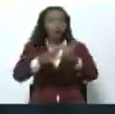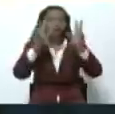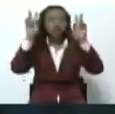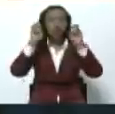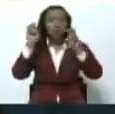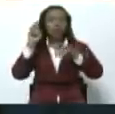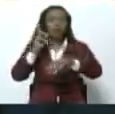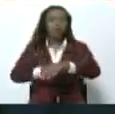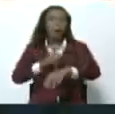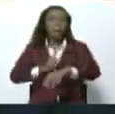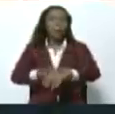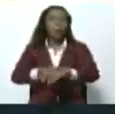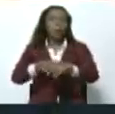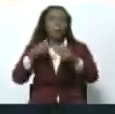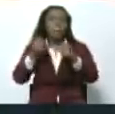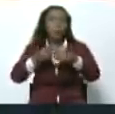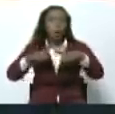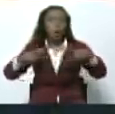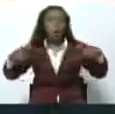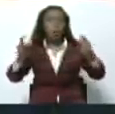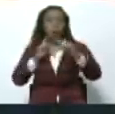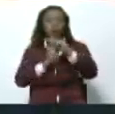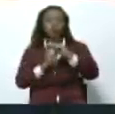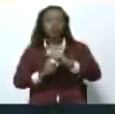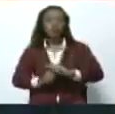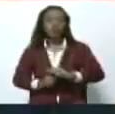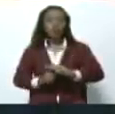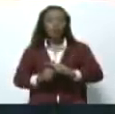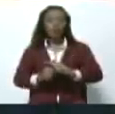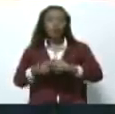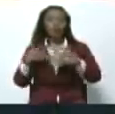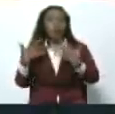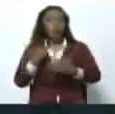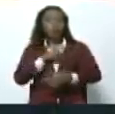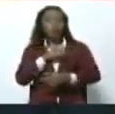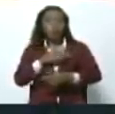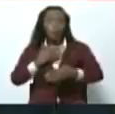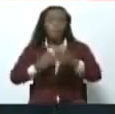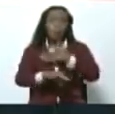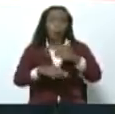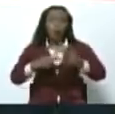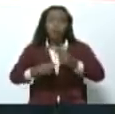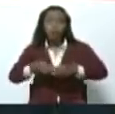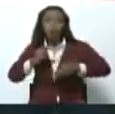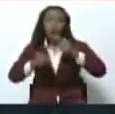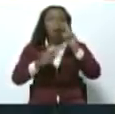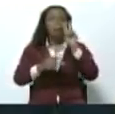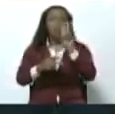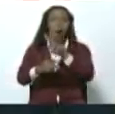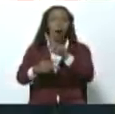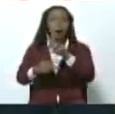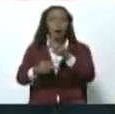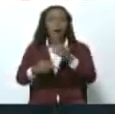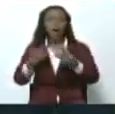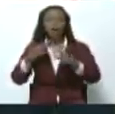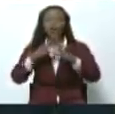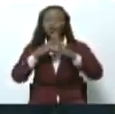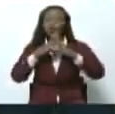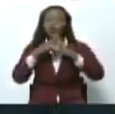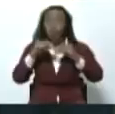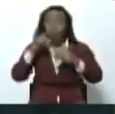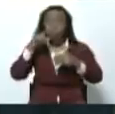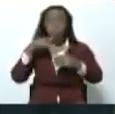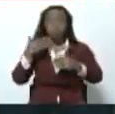era de prosperidad, a una nueva prosperidad que vamos a construir, que vamos a ver, que todos vamos a